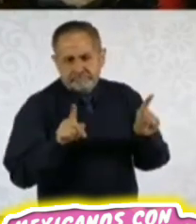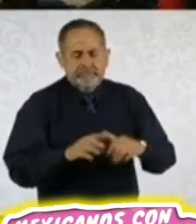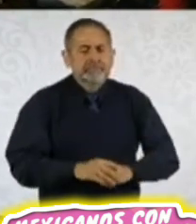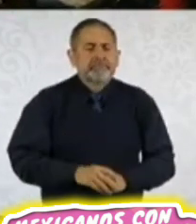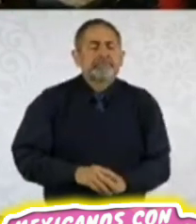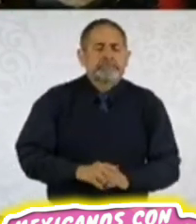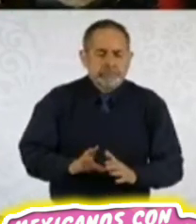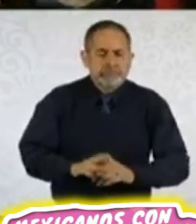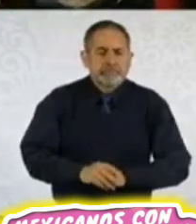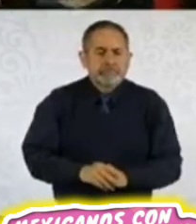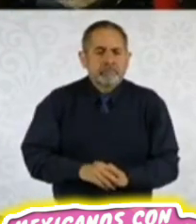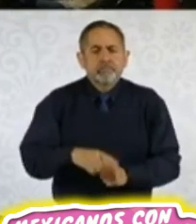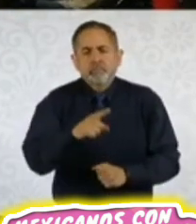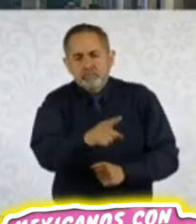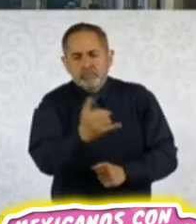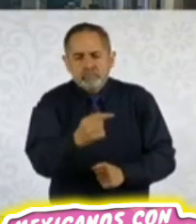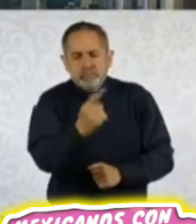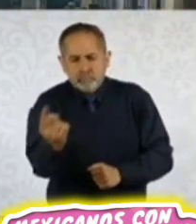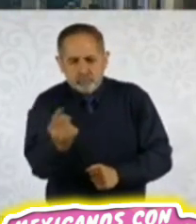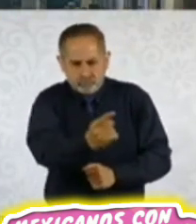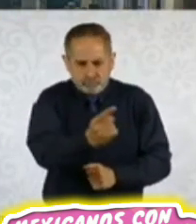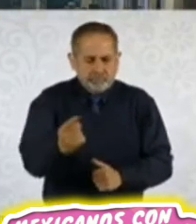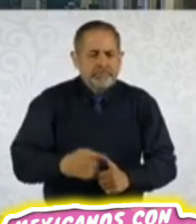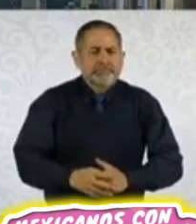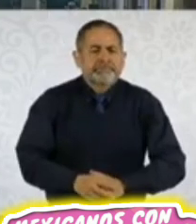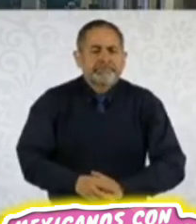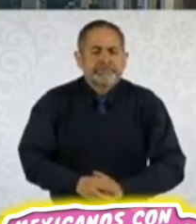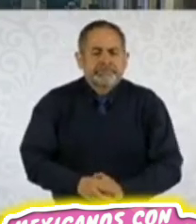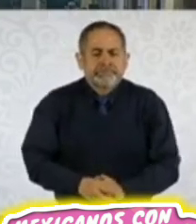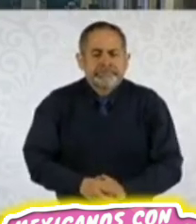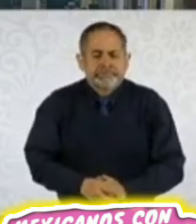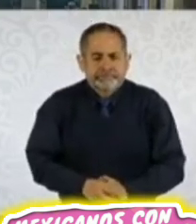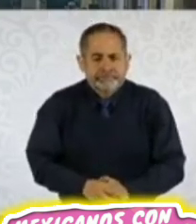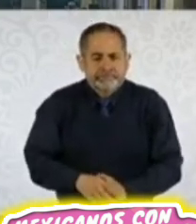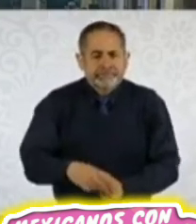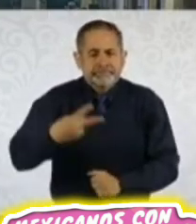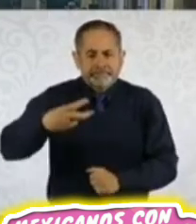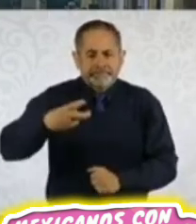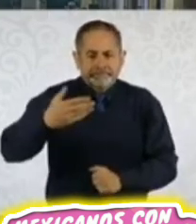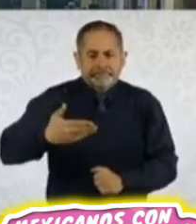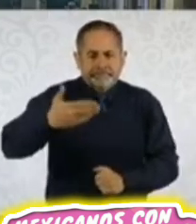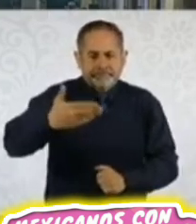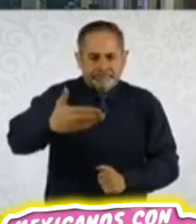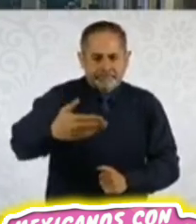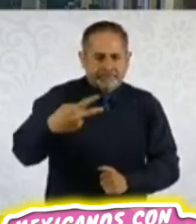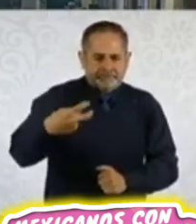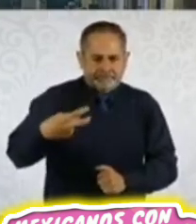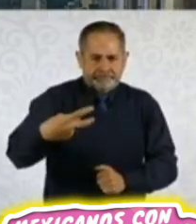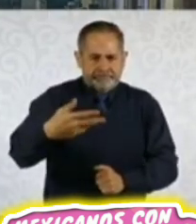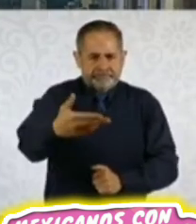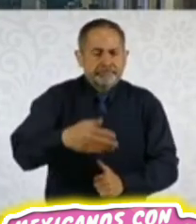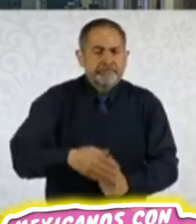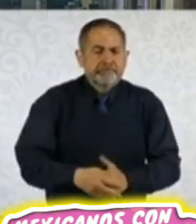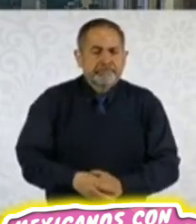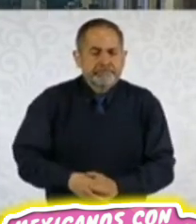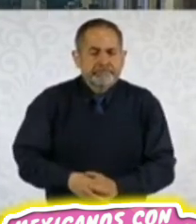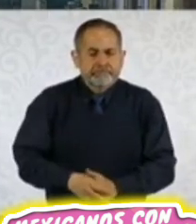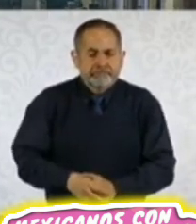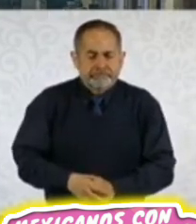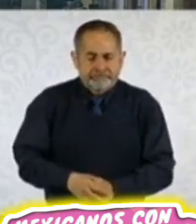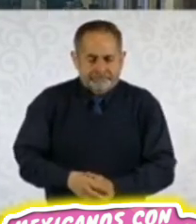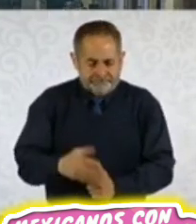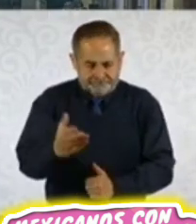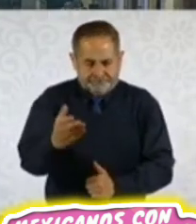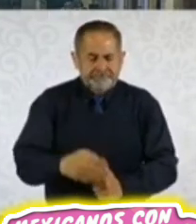¿Quién más? A ver, vamos uno y uno por acá. A ver, segunda fila. A ver allá,